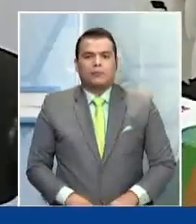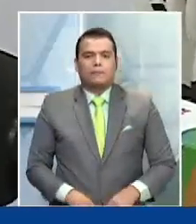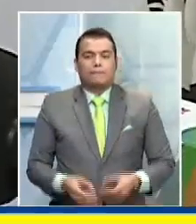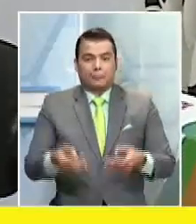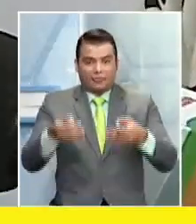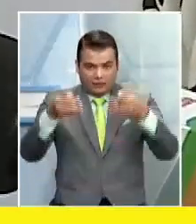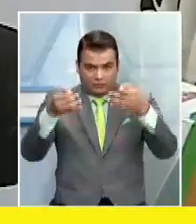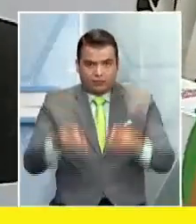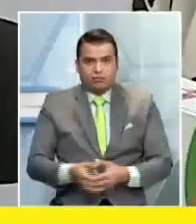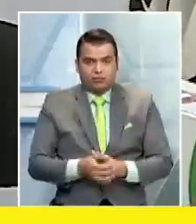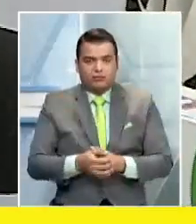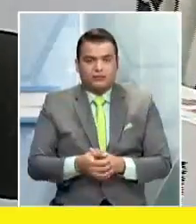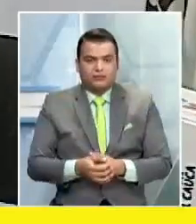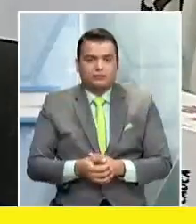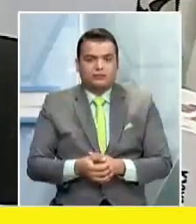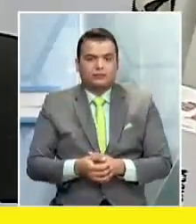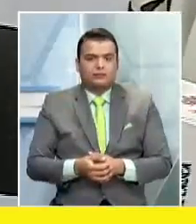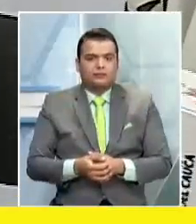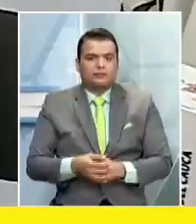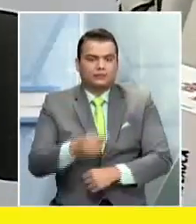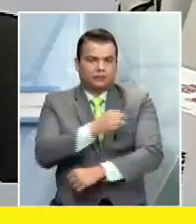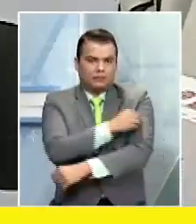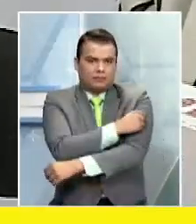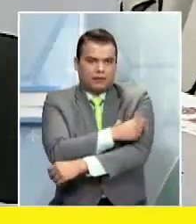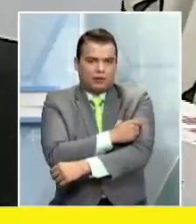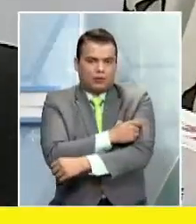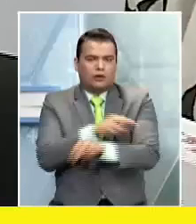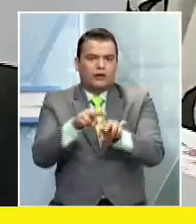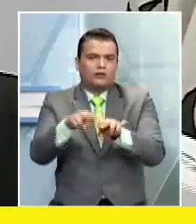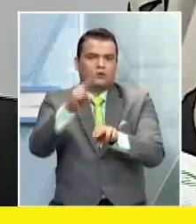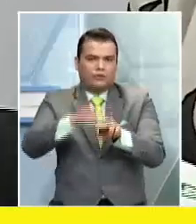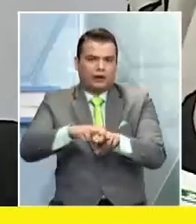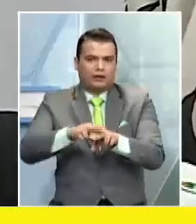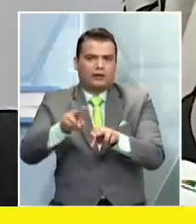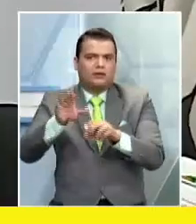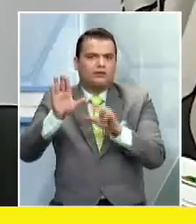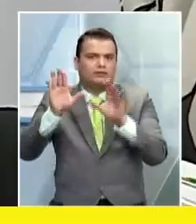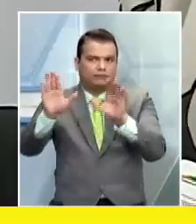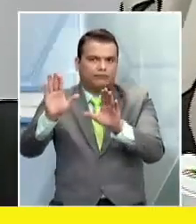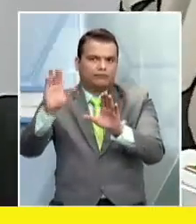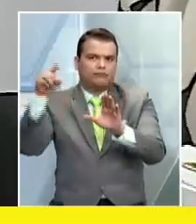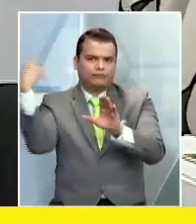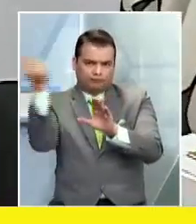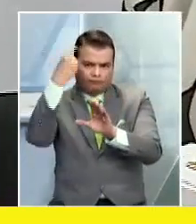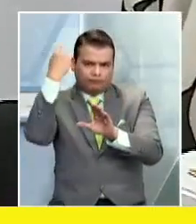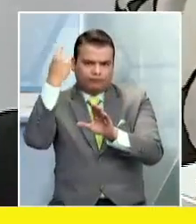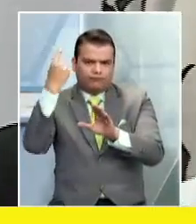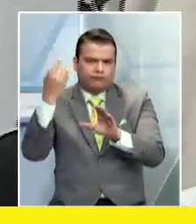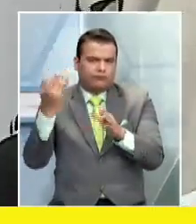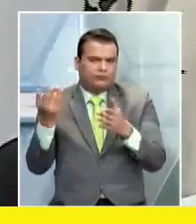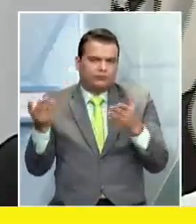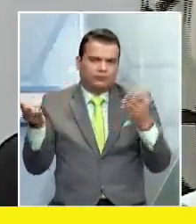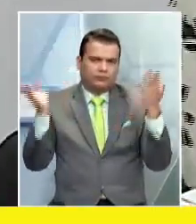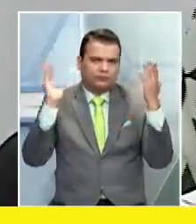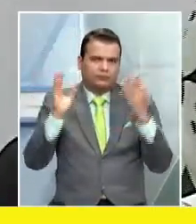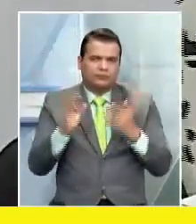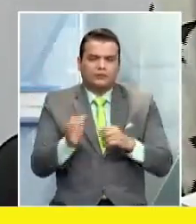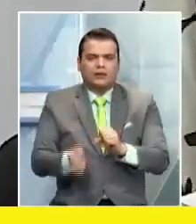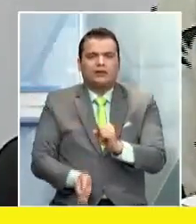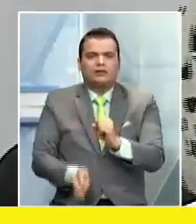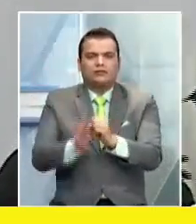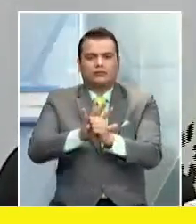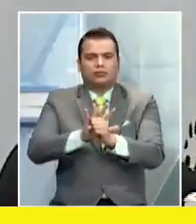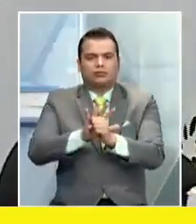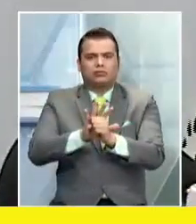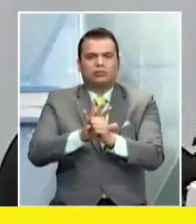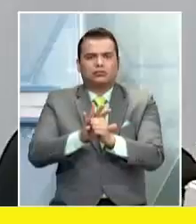vacunación normal de la vacuna que manejamos normalmente, que es la gran mayoría de la vacuna de COVID, entre